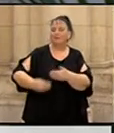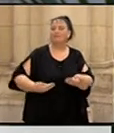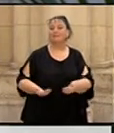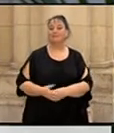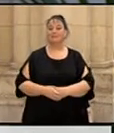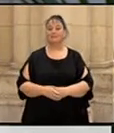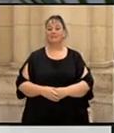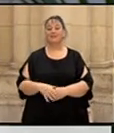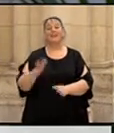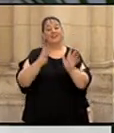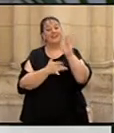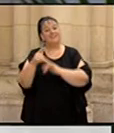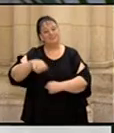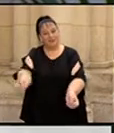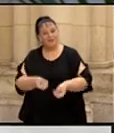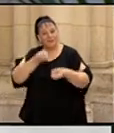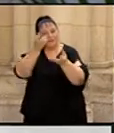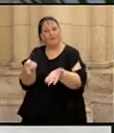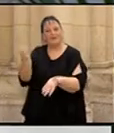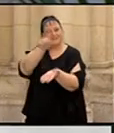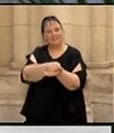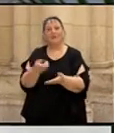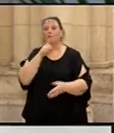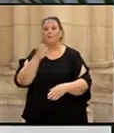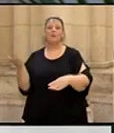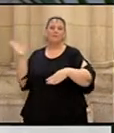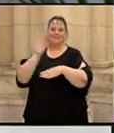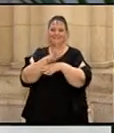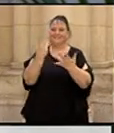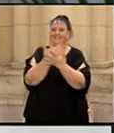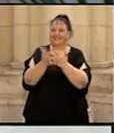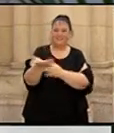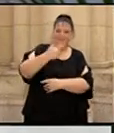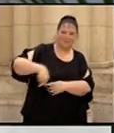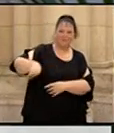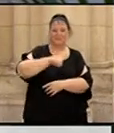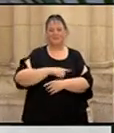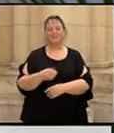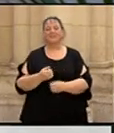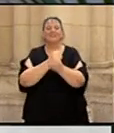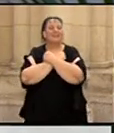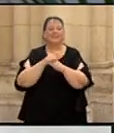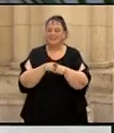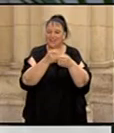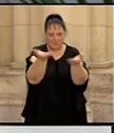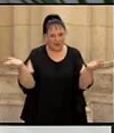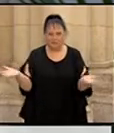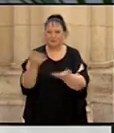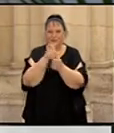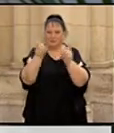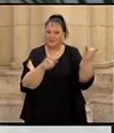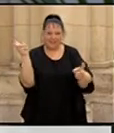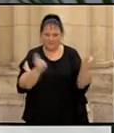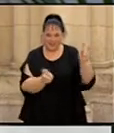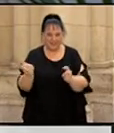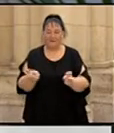Hoy Cristo nos lo comunica una vez más, haciéndose presente entre nosotros. Queridos hermanos, todos los que estáis aquí,